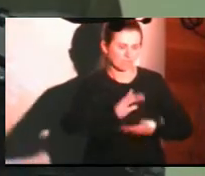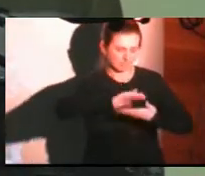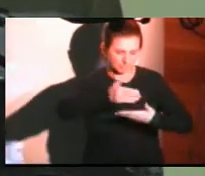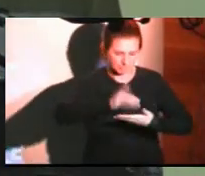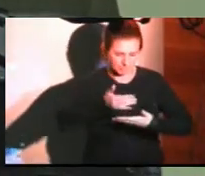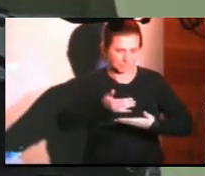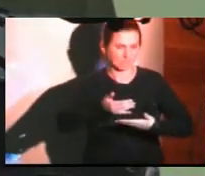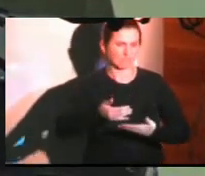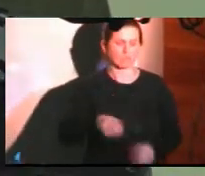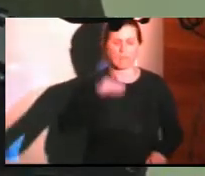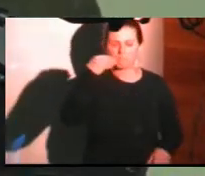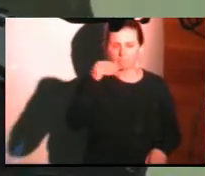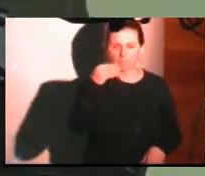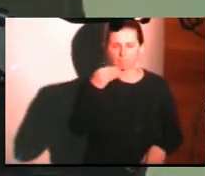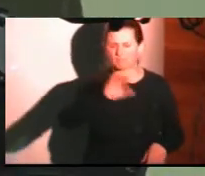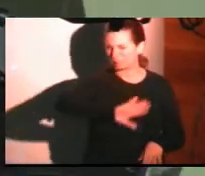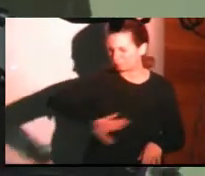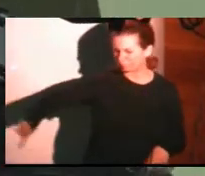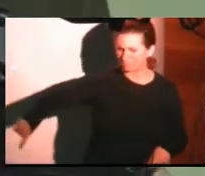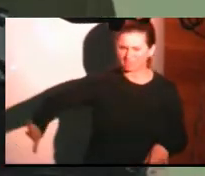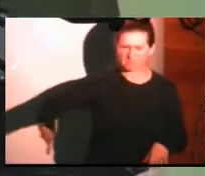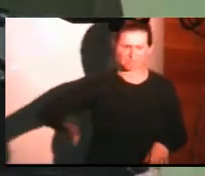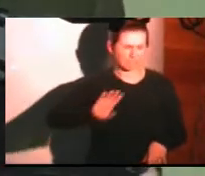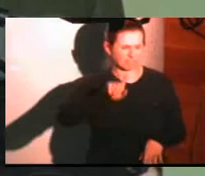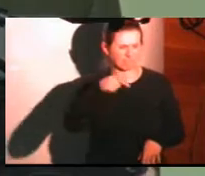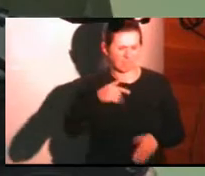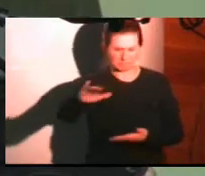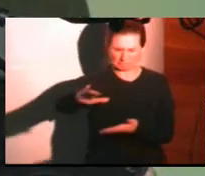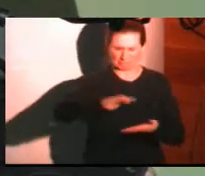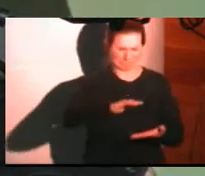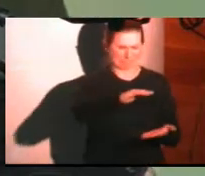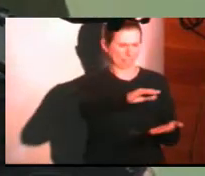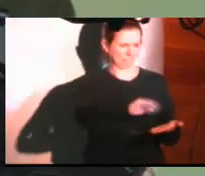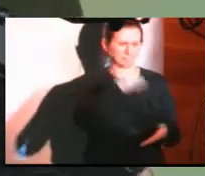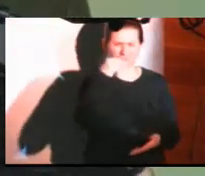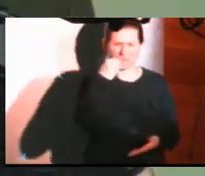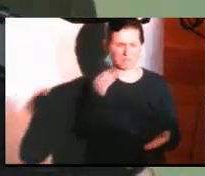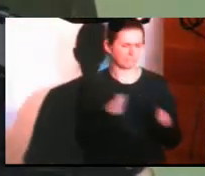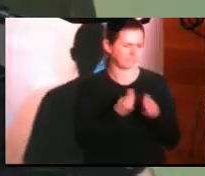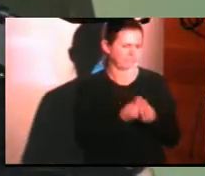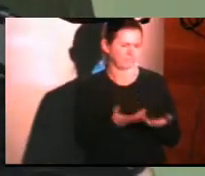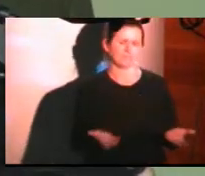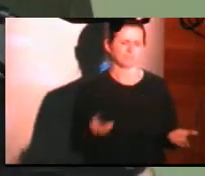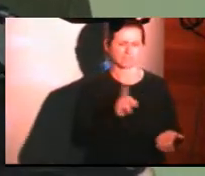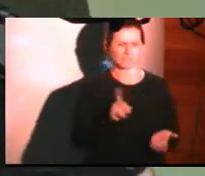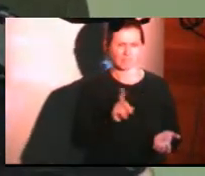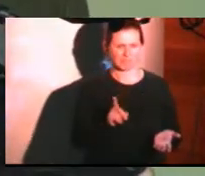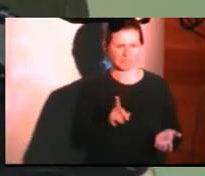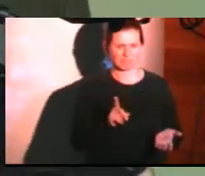así, de la altura que tenía de papelería. Entonces, bueno, ya es imposible en los tiempos modernos y con el